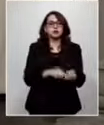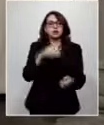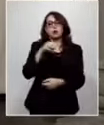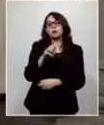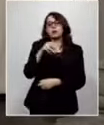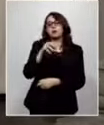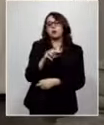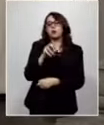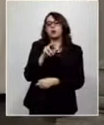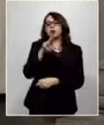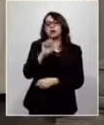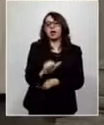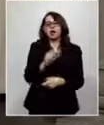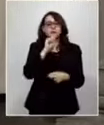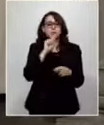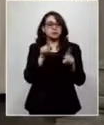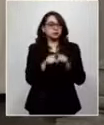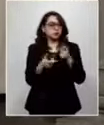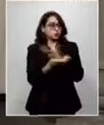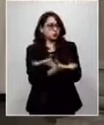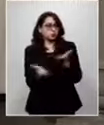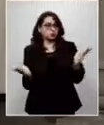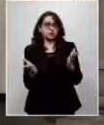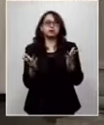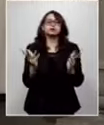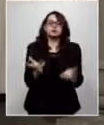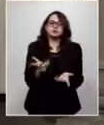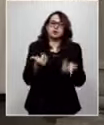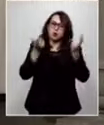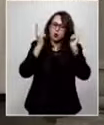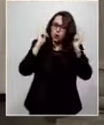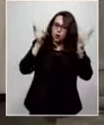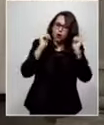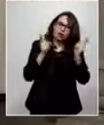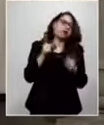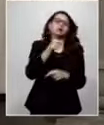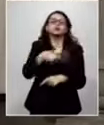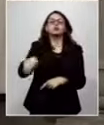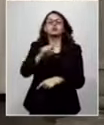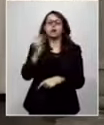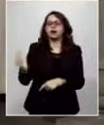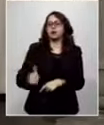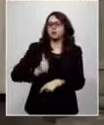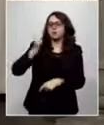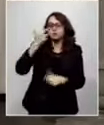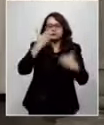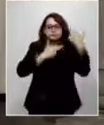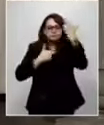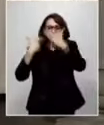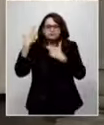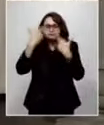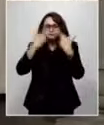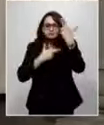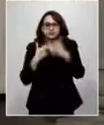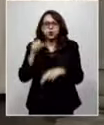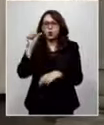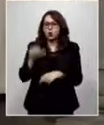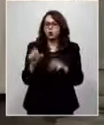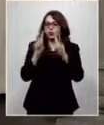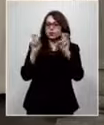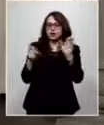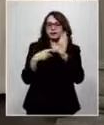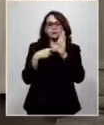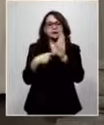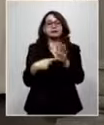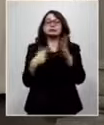licenciada, gracias a los presentes y ojalá se den un buen vistazo a lo que están exponiendo ahora, sobre todo el